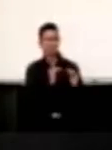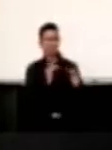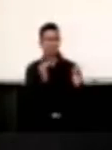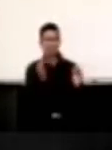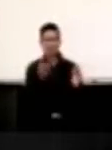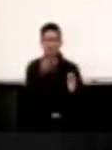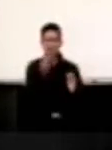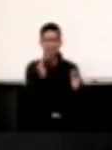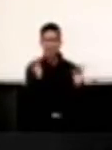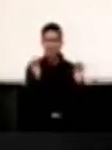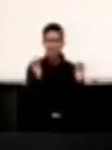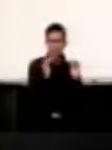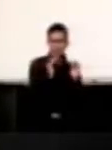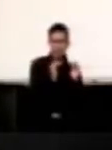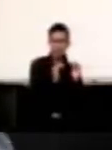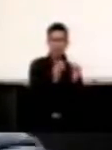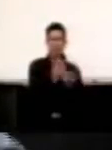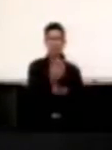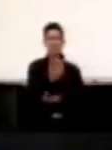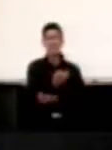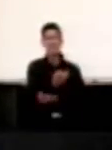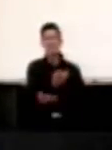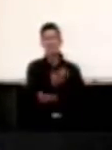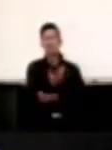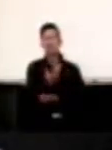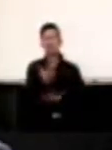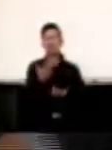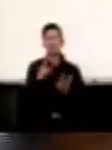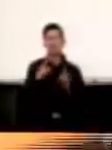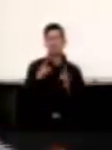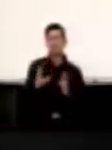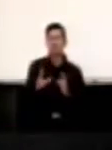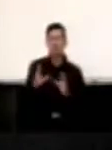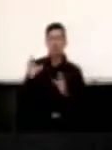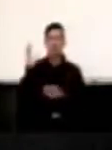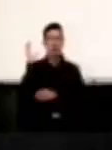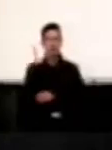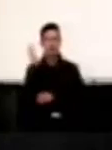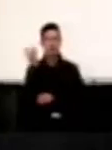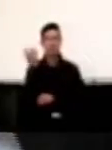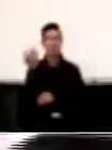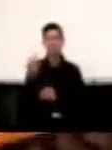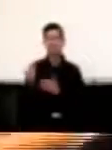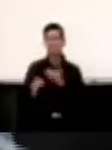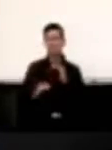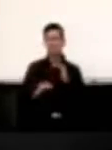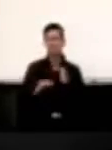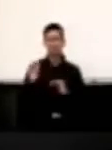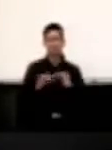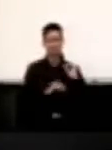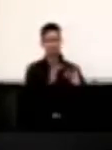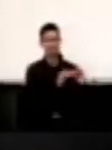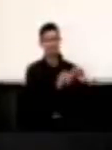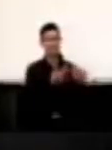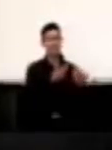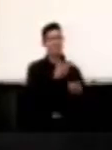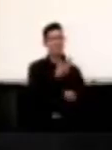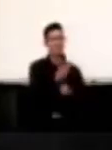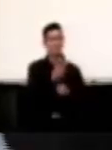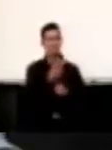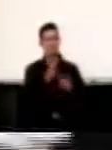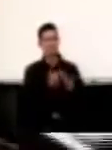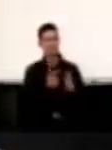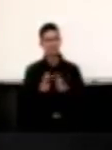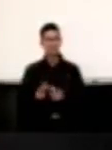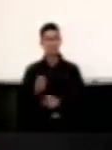que la representación en las cámaras fuera, digamos, un poco más repartida, al menos entre tres partidos. Y